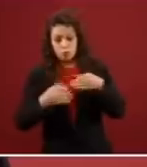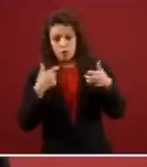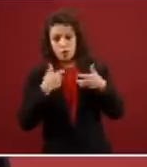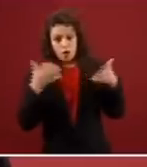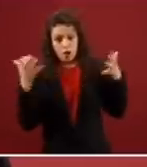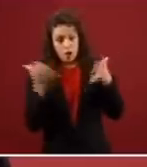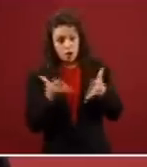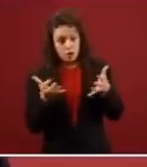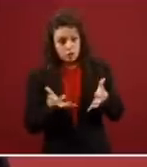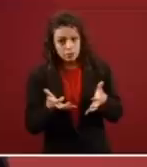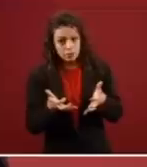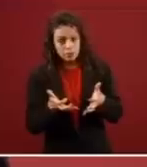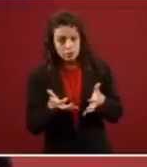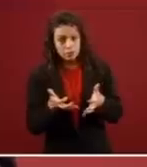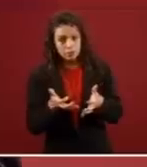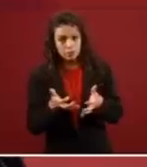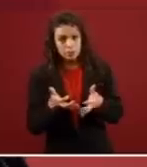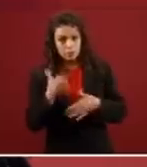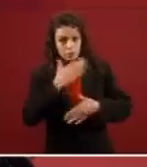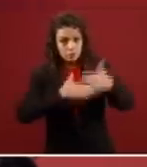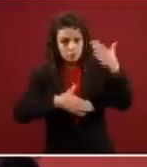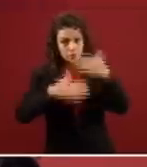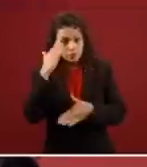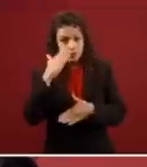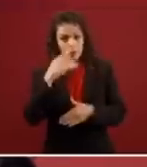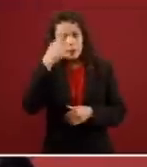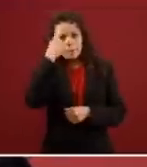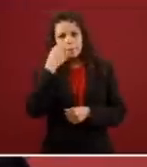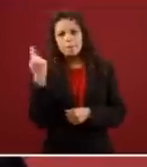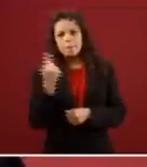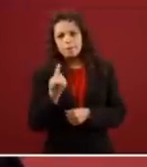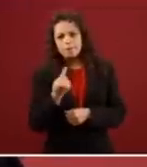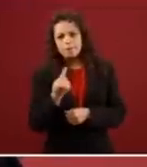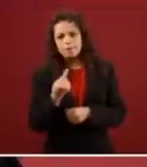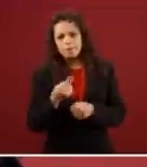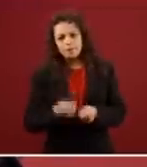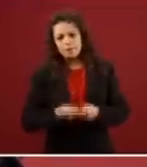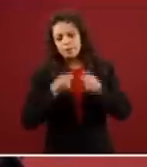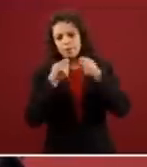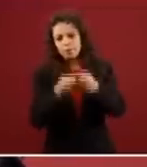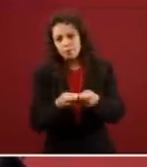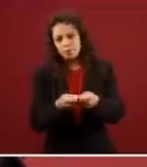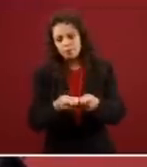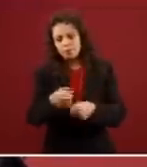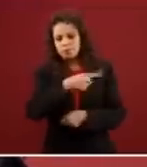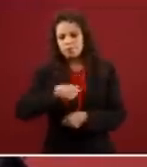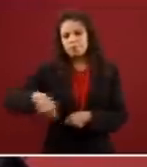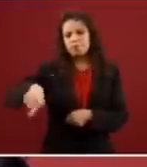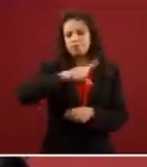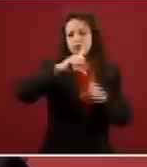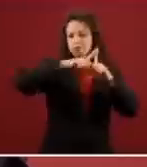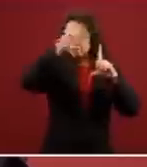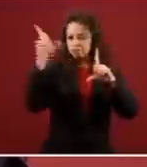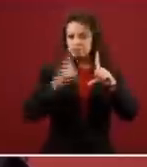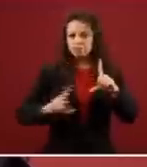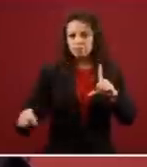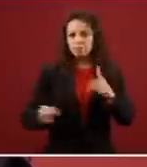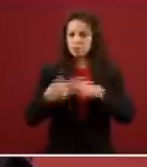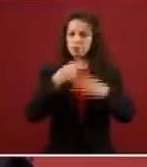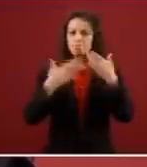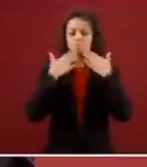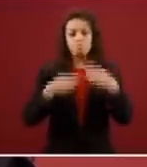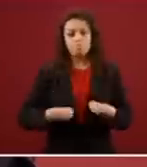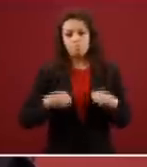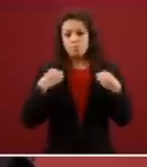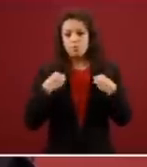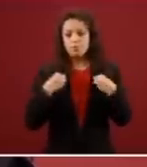logremos va a ser para el bienestar del pueblo. Por eso se creó el instituto,